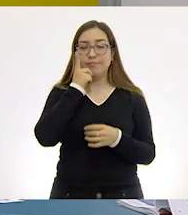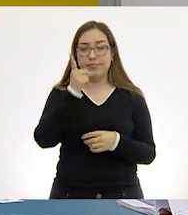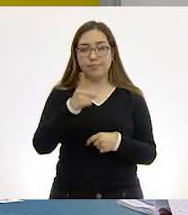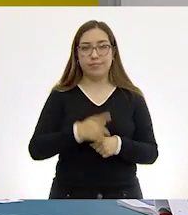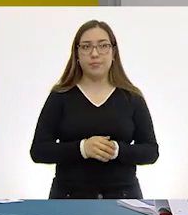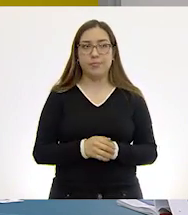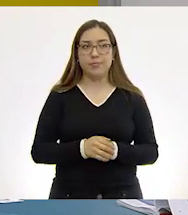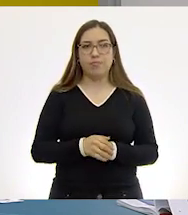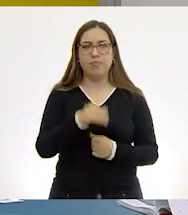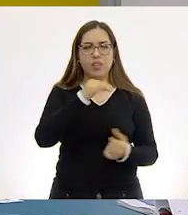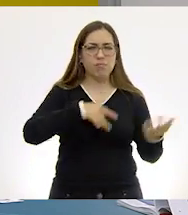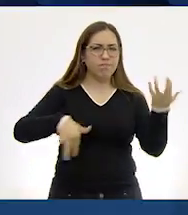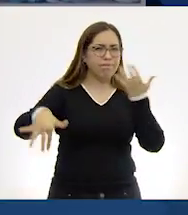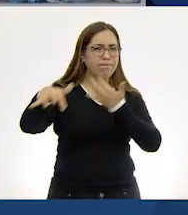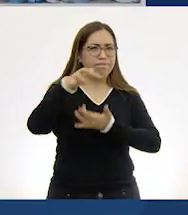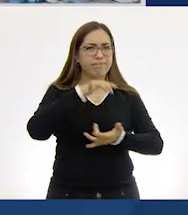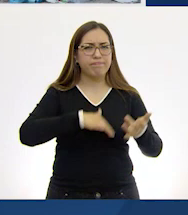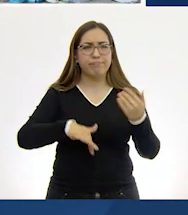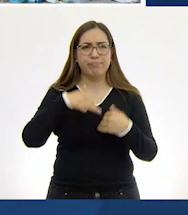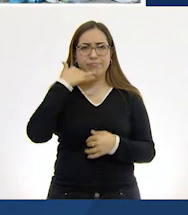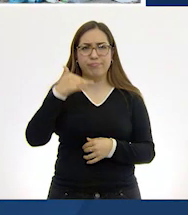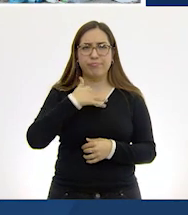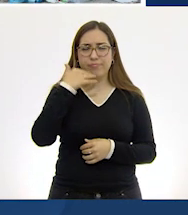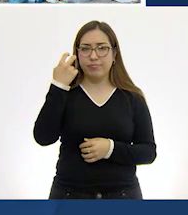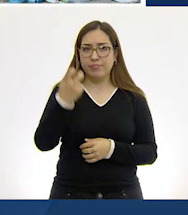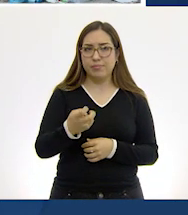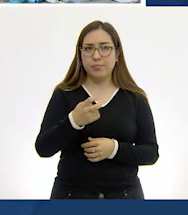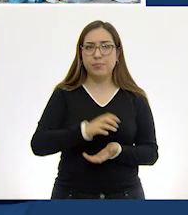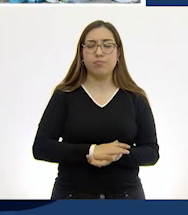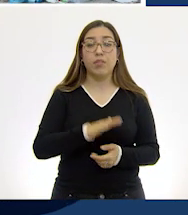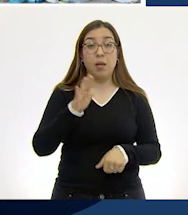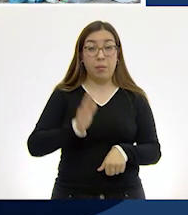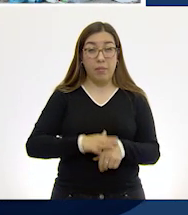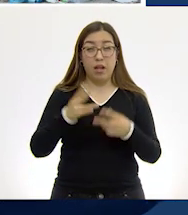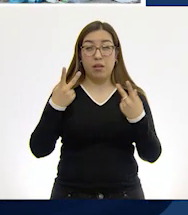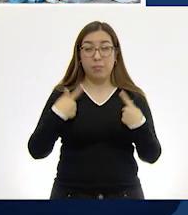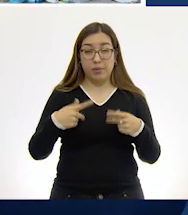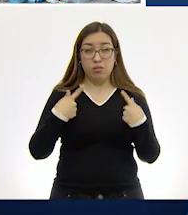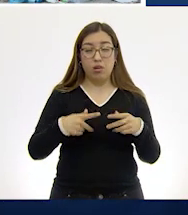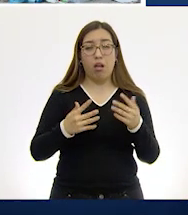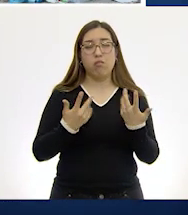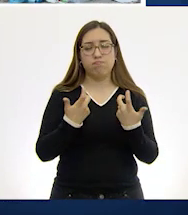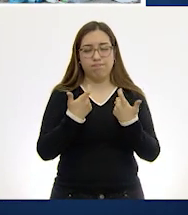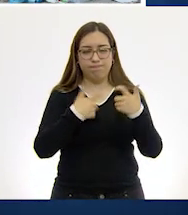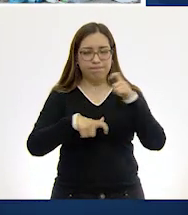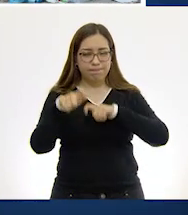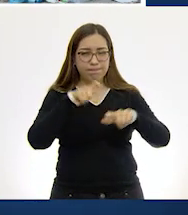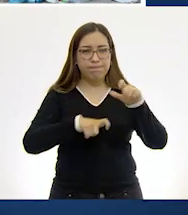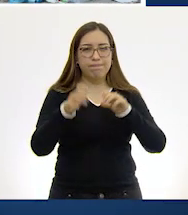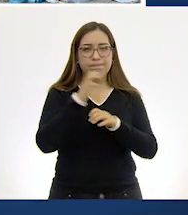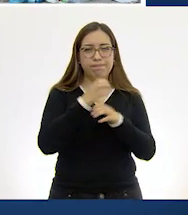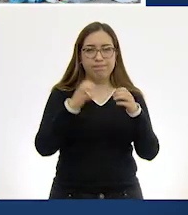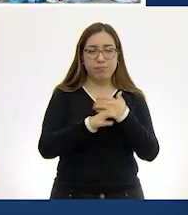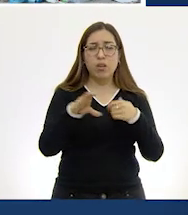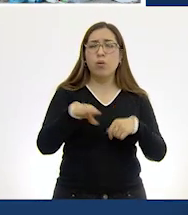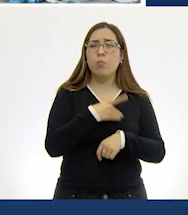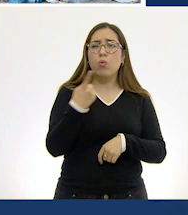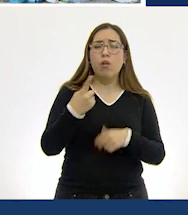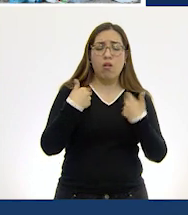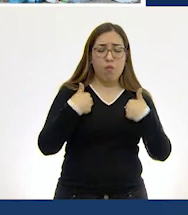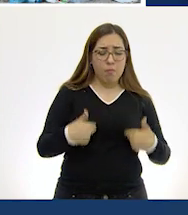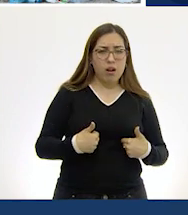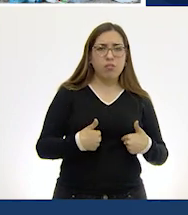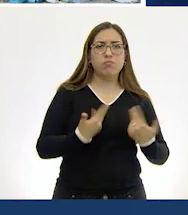la contaminación. El aumento en la presencia de sustancias químicas en el ambiente como resultado de las actividades